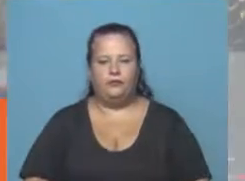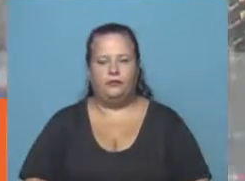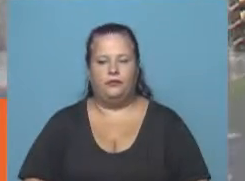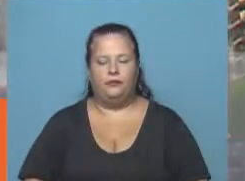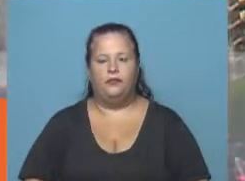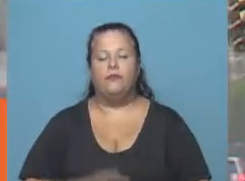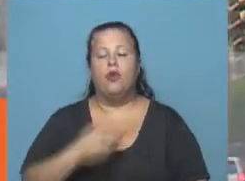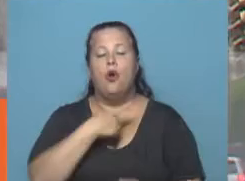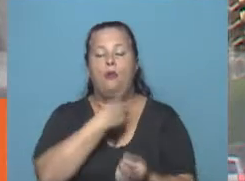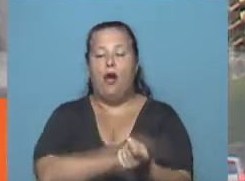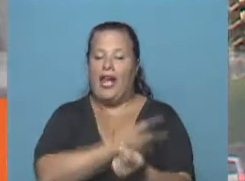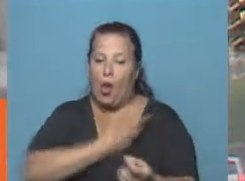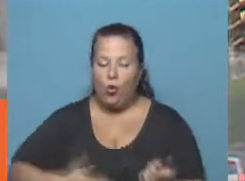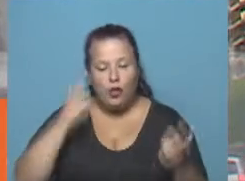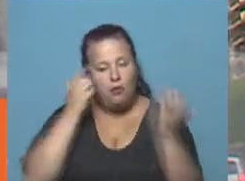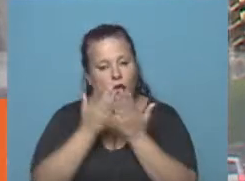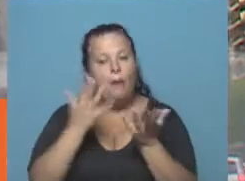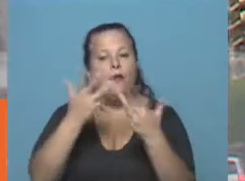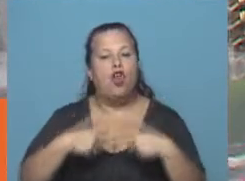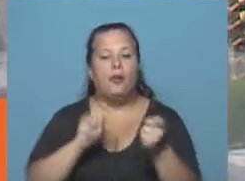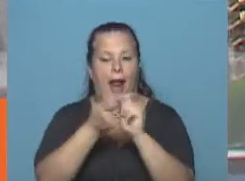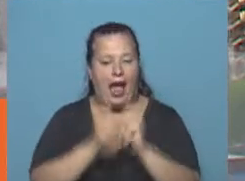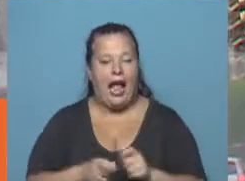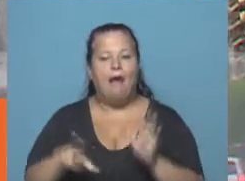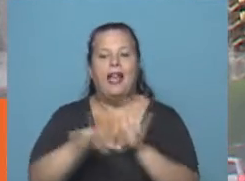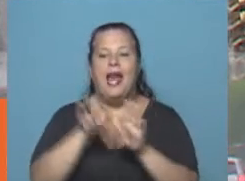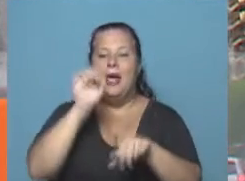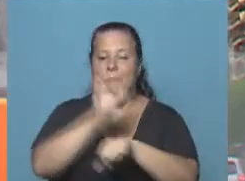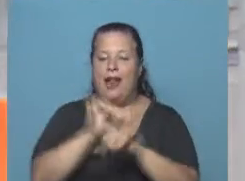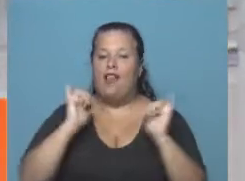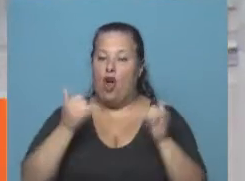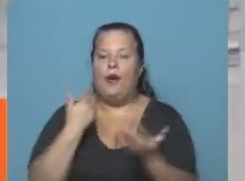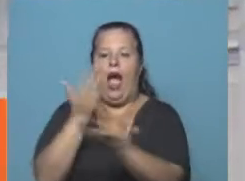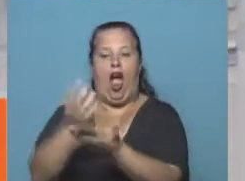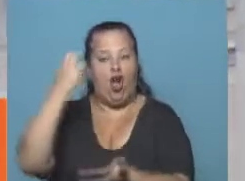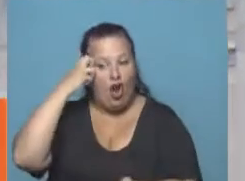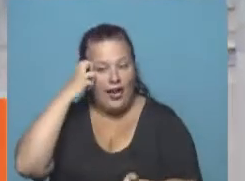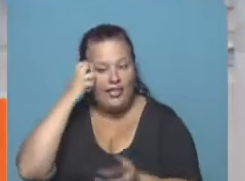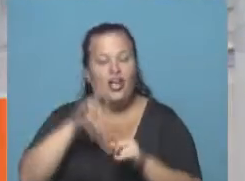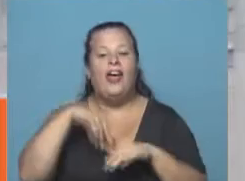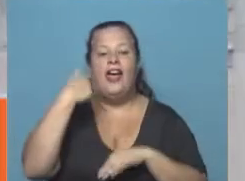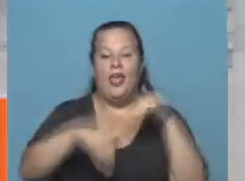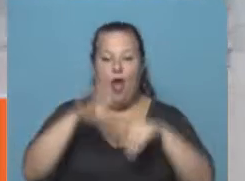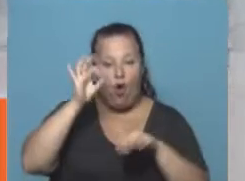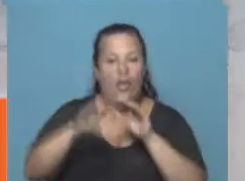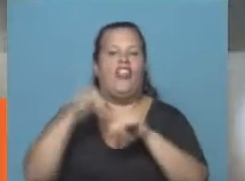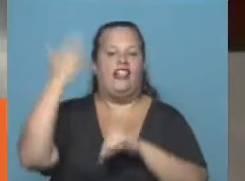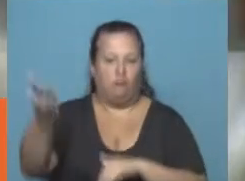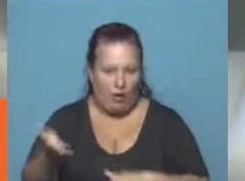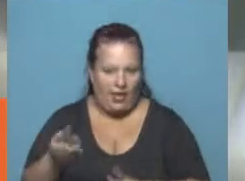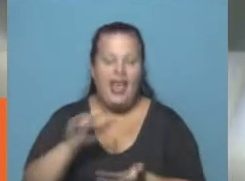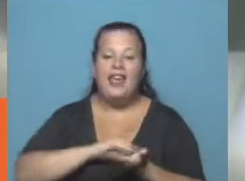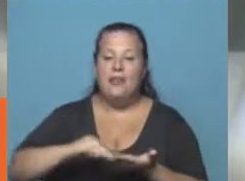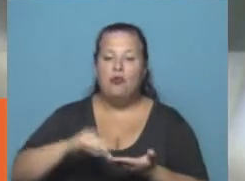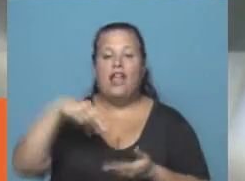el poder ejecutivo analiza enviar el proyecto de reforma del régimen penal juvenil al congreso después de las elecciones de octubre el